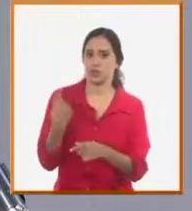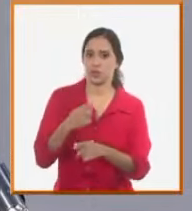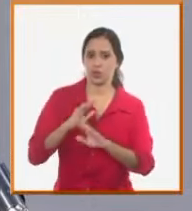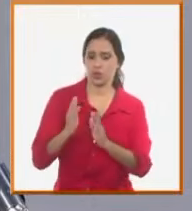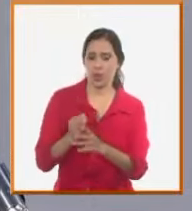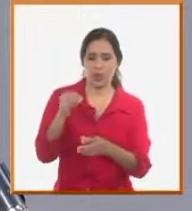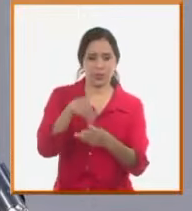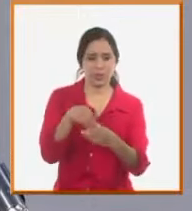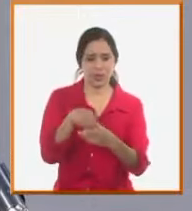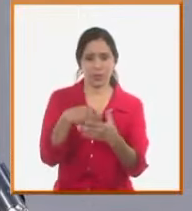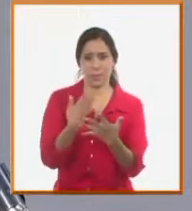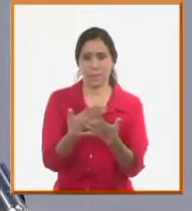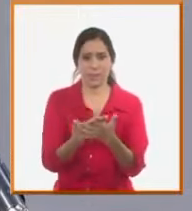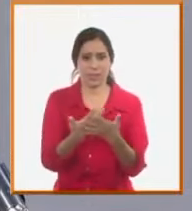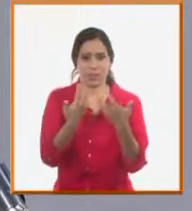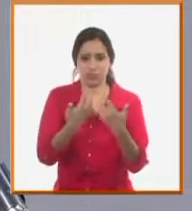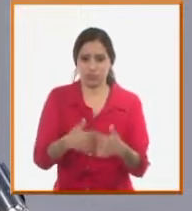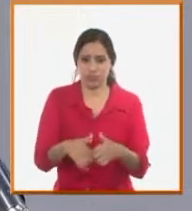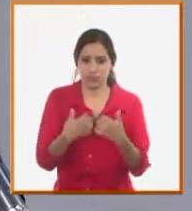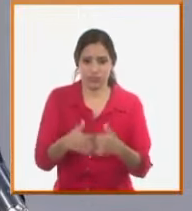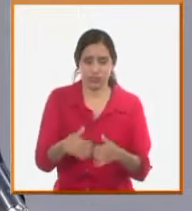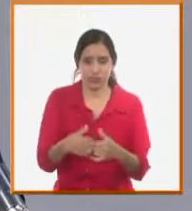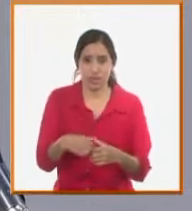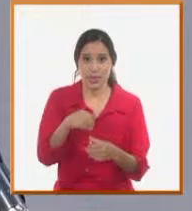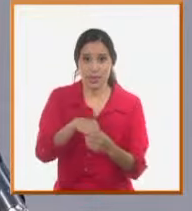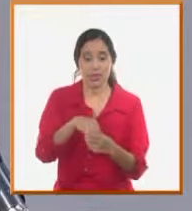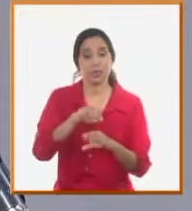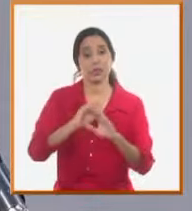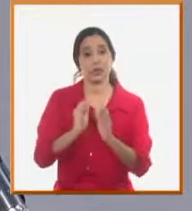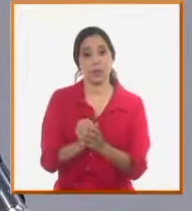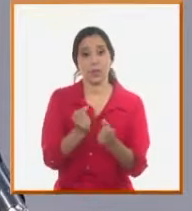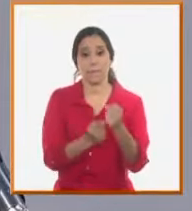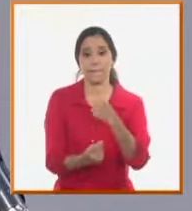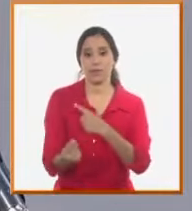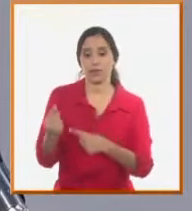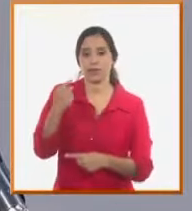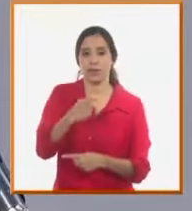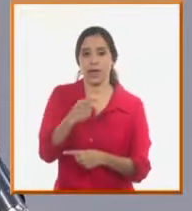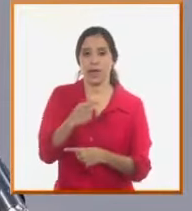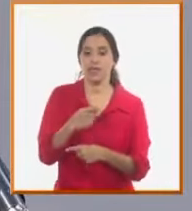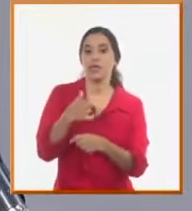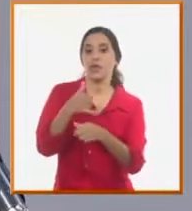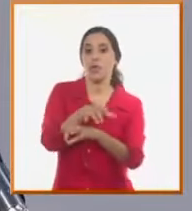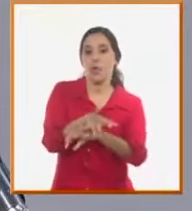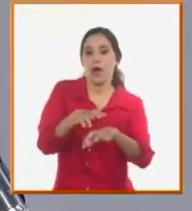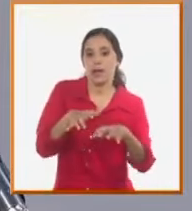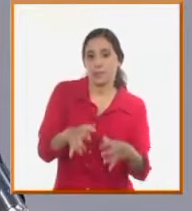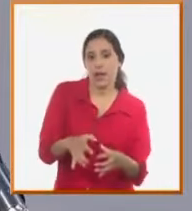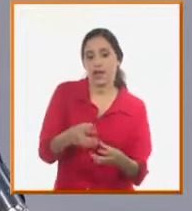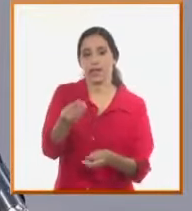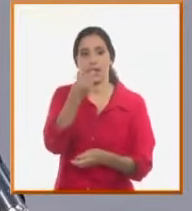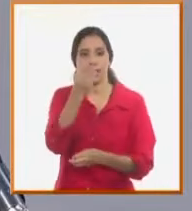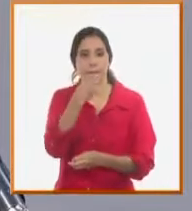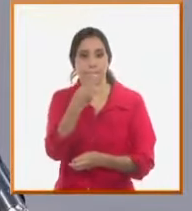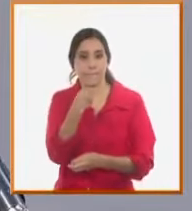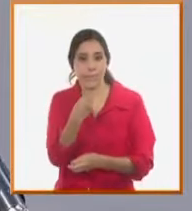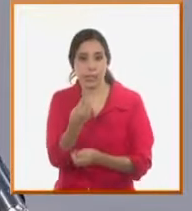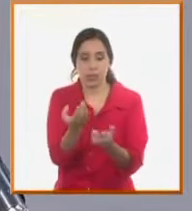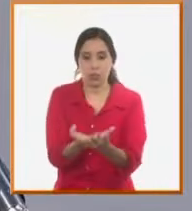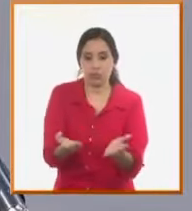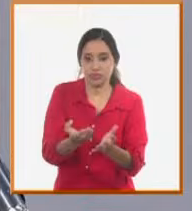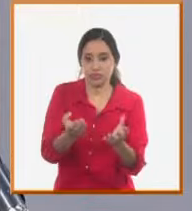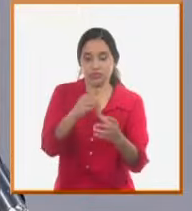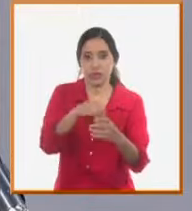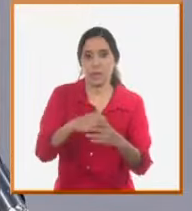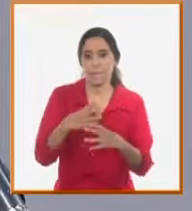productivo en la agricultura dentro de ese ramo, tanto los bienes agrícolas como los bienes pecuarios, así como el patrimonio